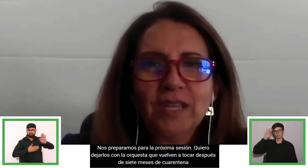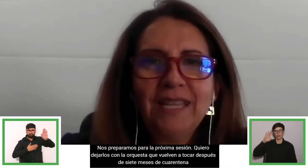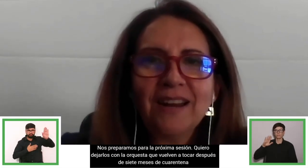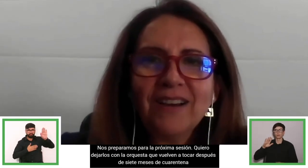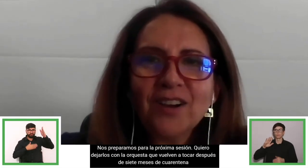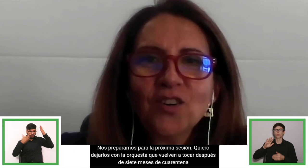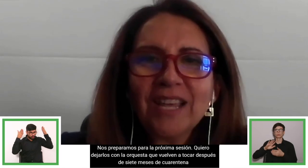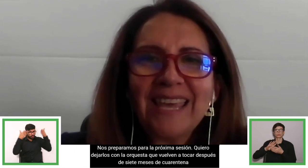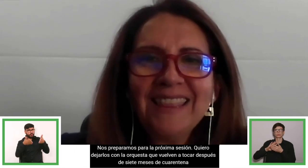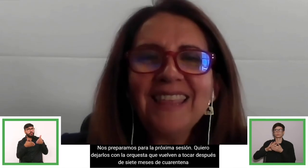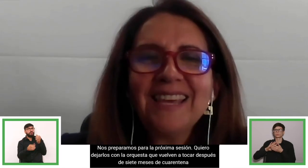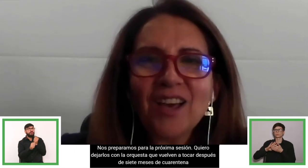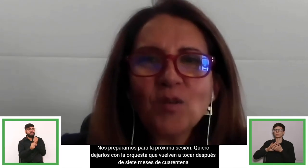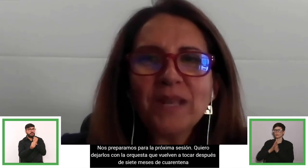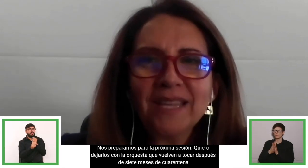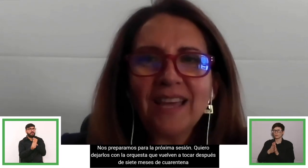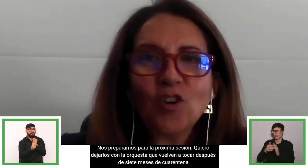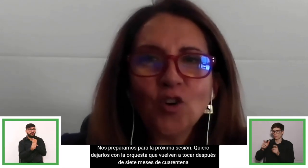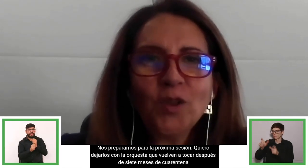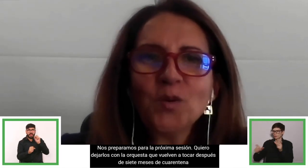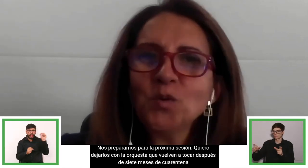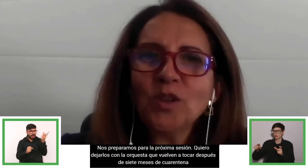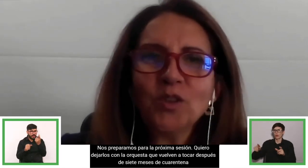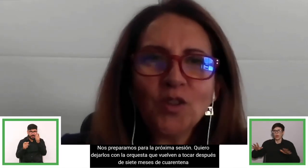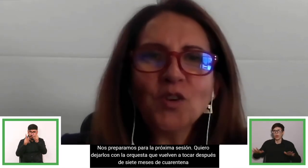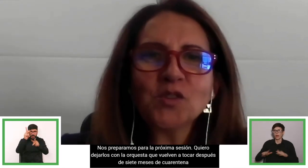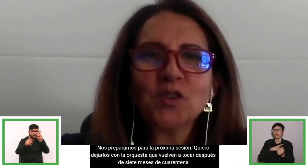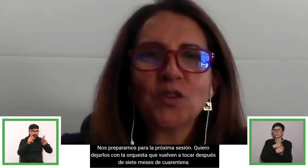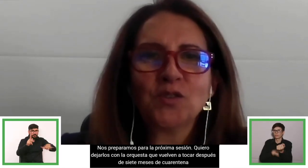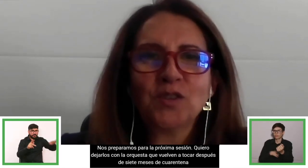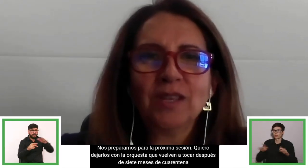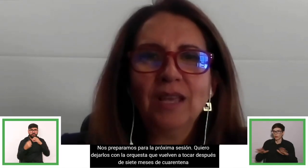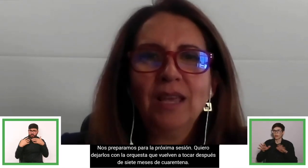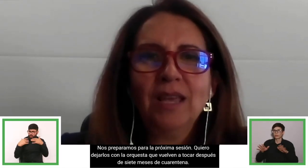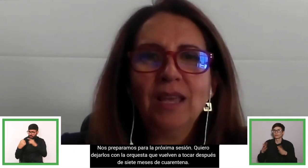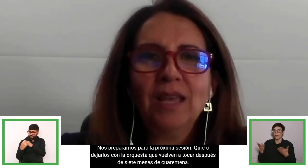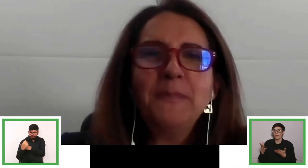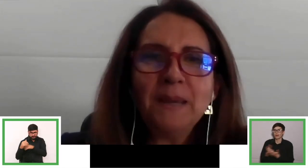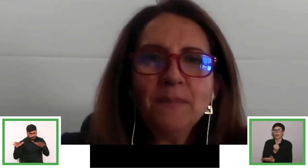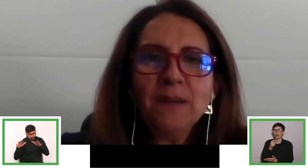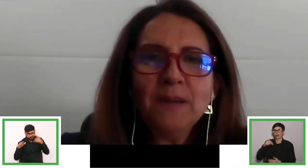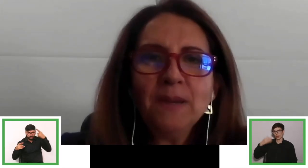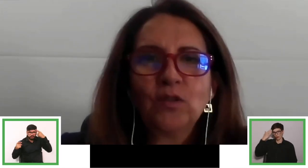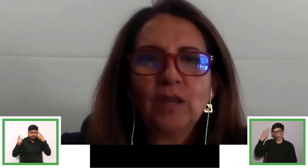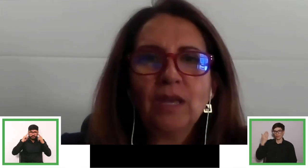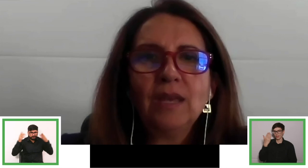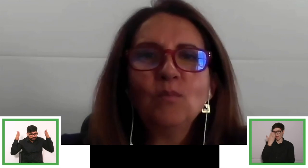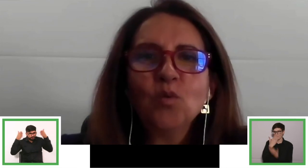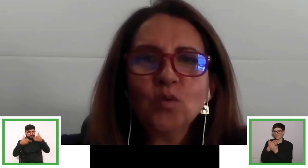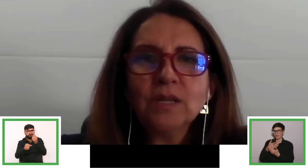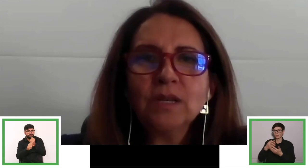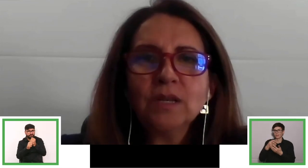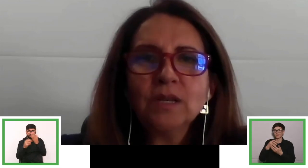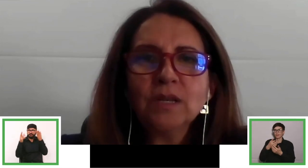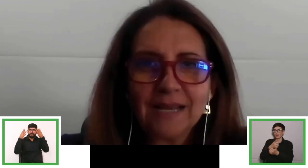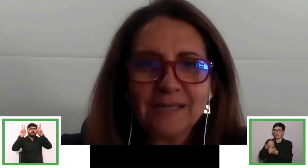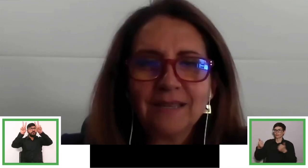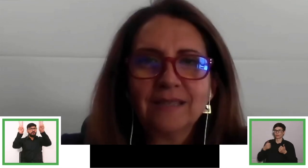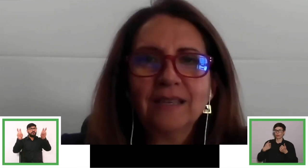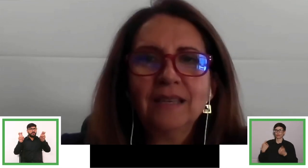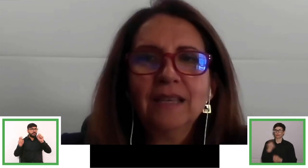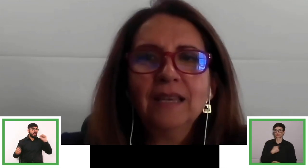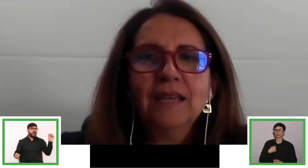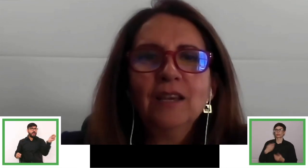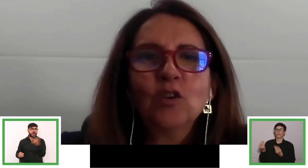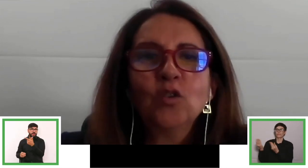esfuerzo y trabajo que han dedicado para estar hoy junto a todos nosotros. Bienvenidos y muchas